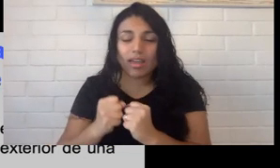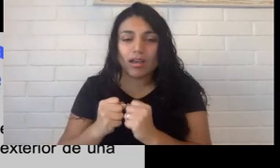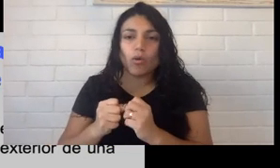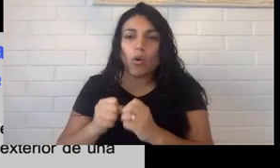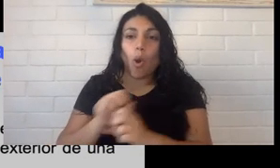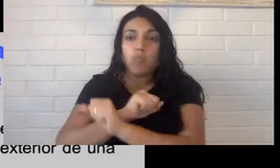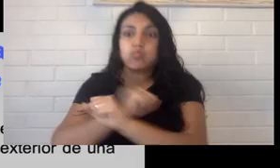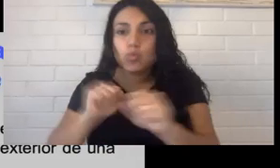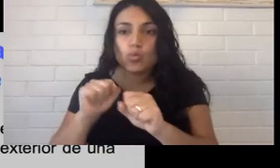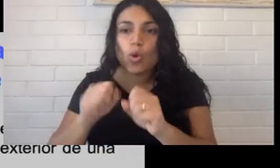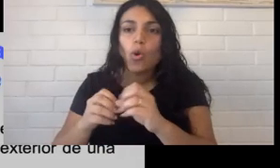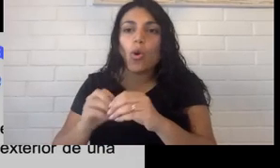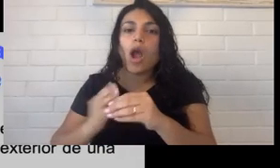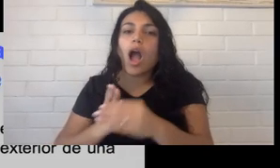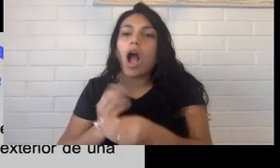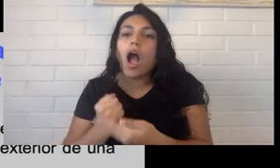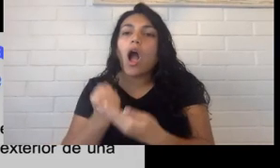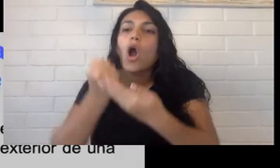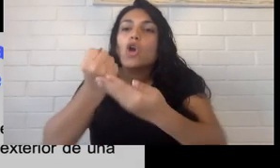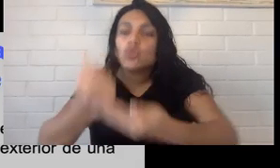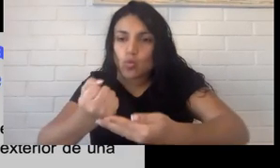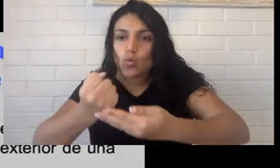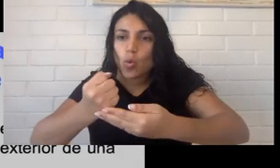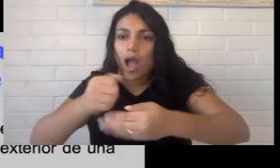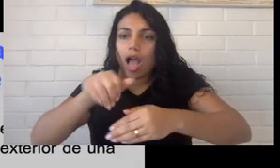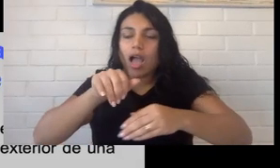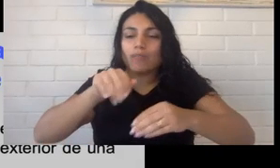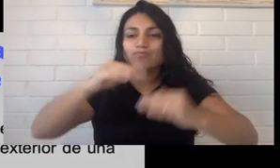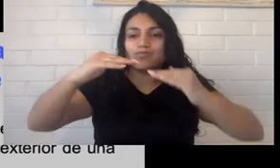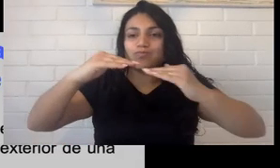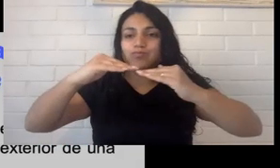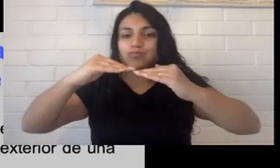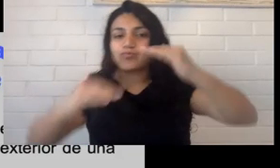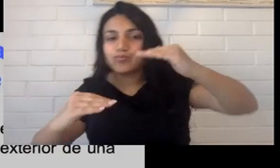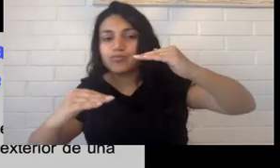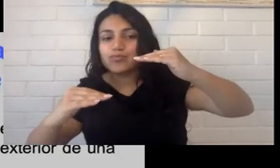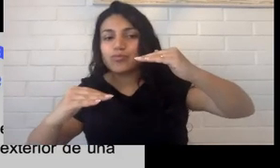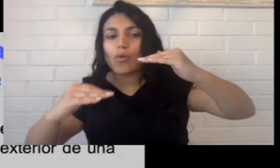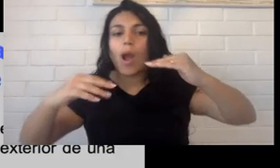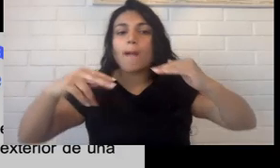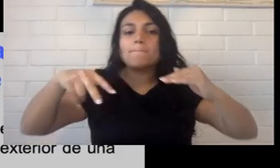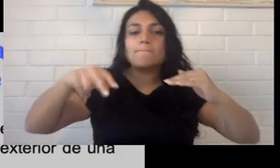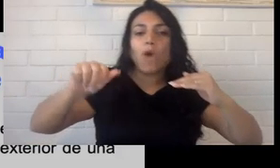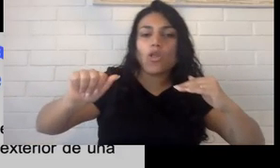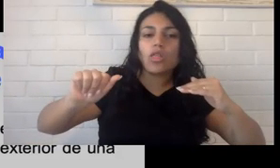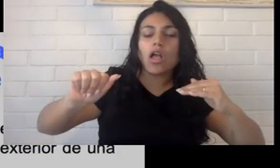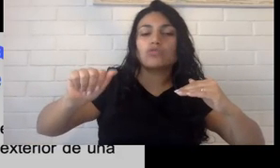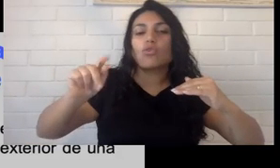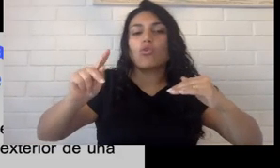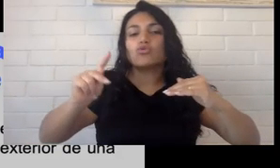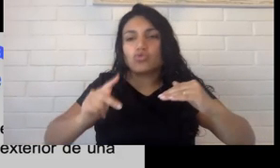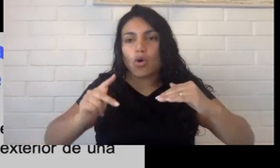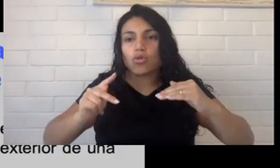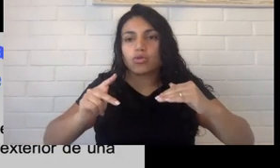una desigualdad en las concentraciones de sodio y potasio. Al poder incorporar